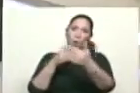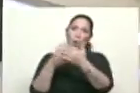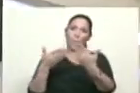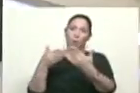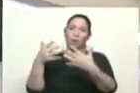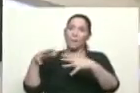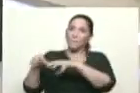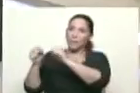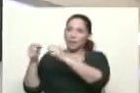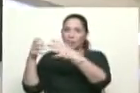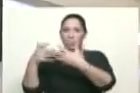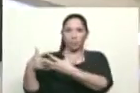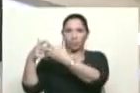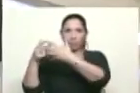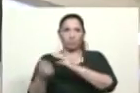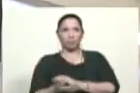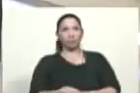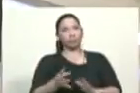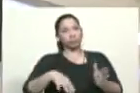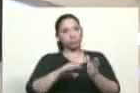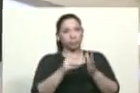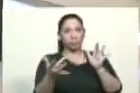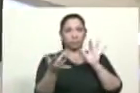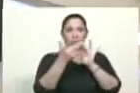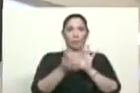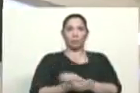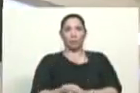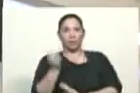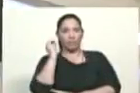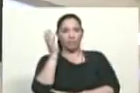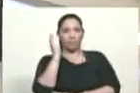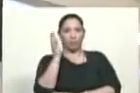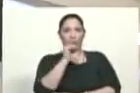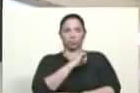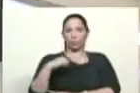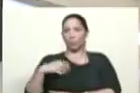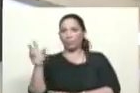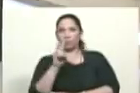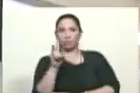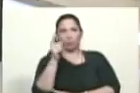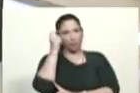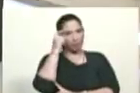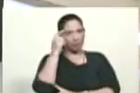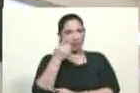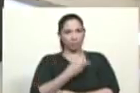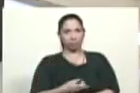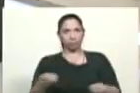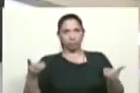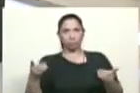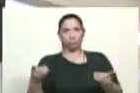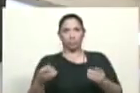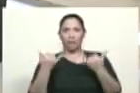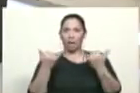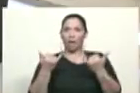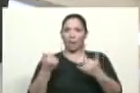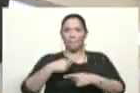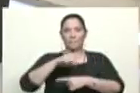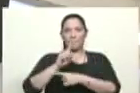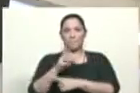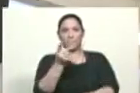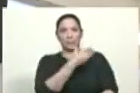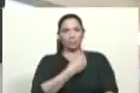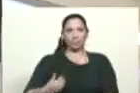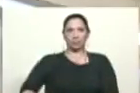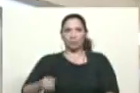A esta hora vamos a regresar a ese foro internacional Somos Venezuela, enmarcado en el Día de la Dignidad. Toma la palabra la primera vicepresidenta de la